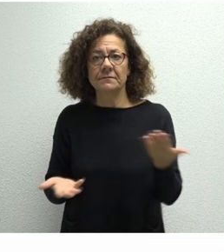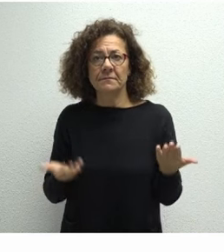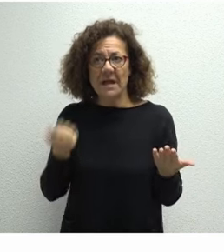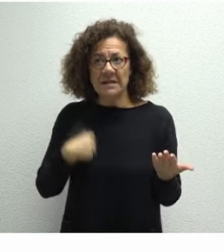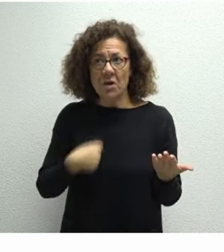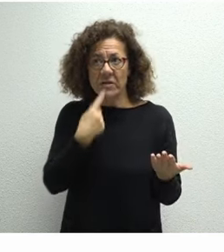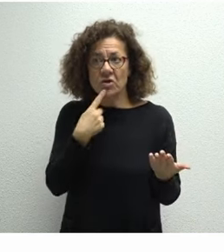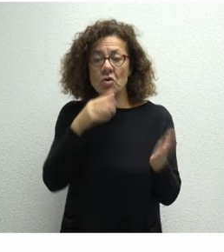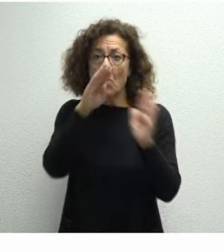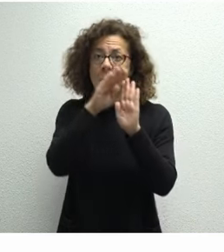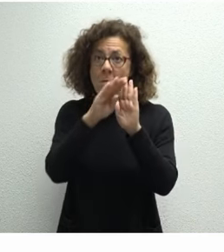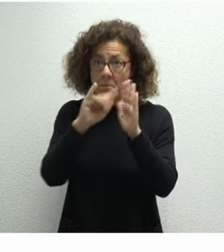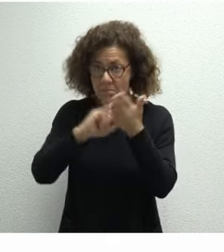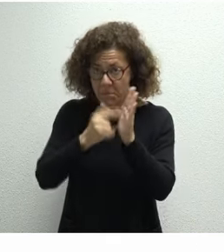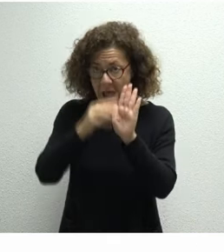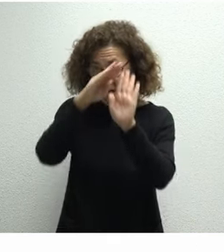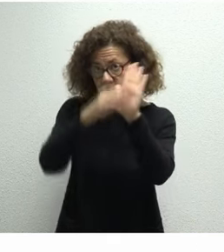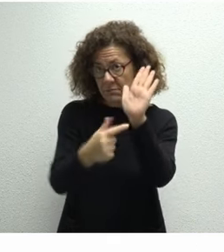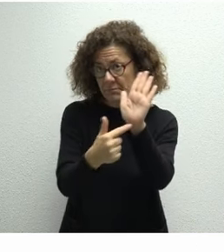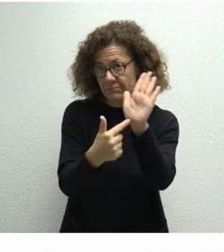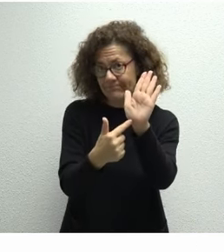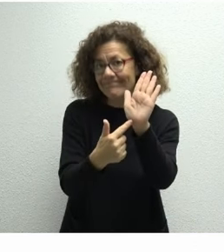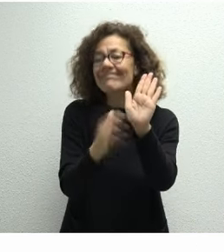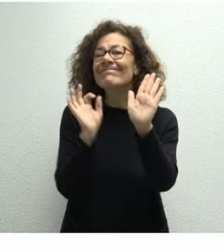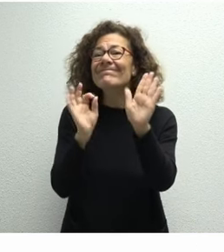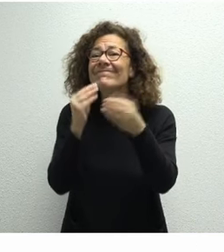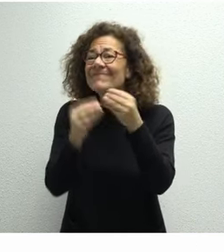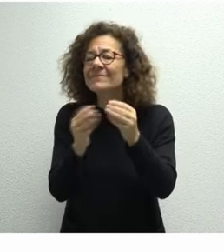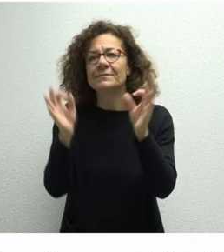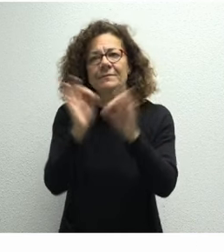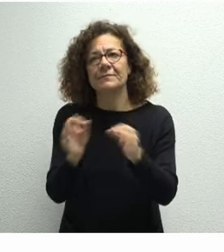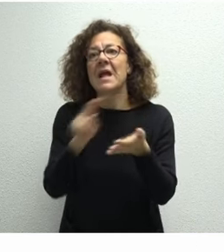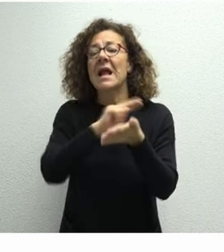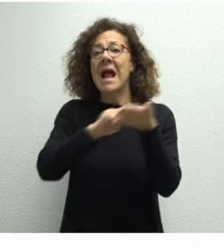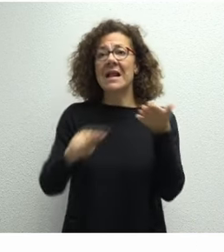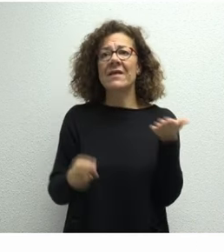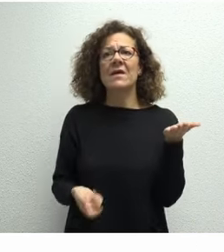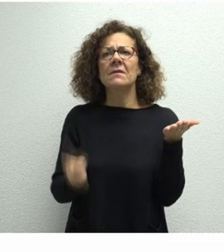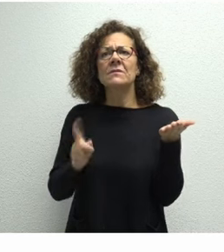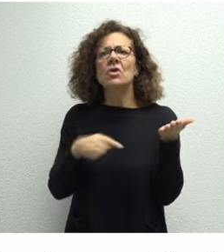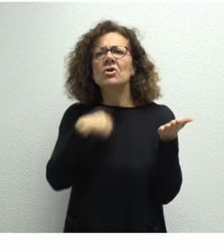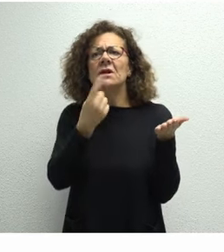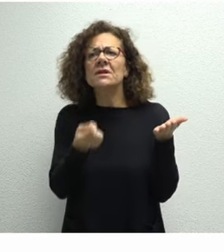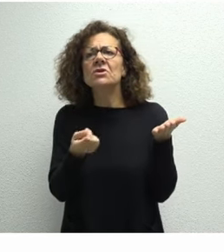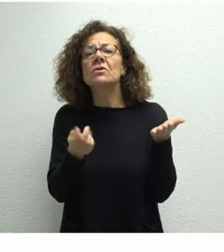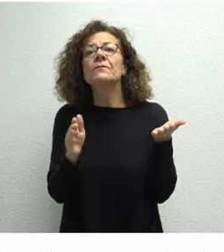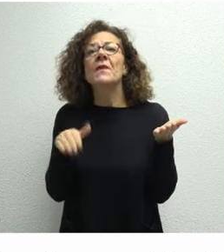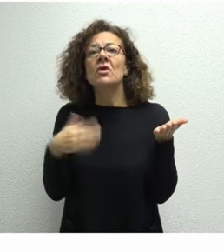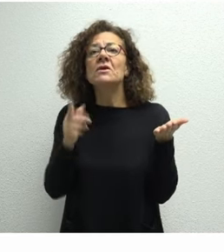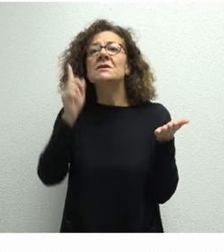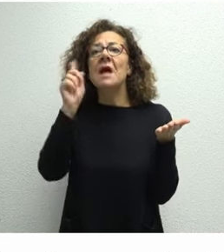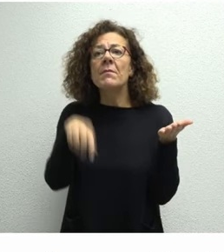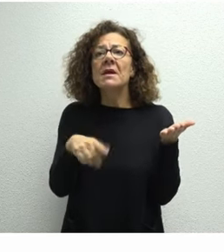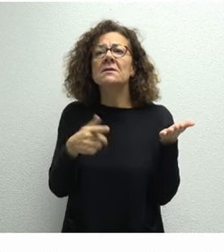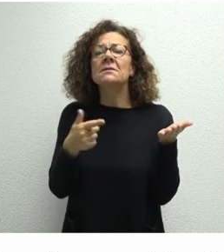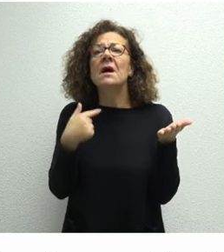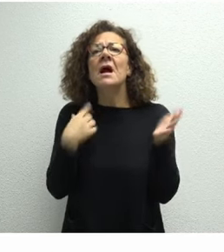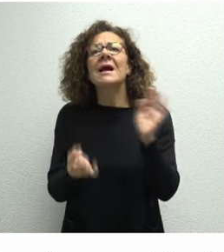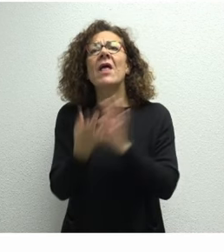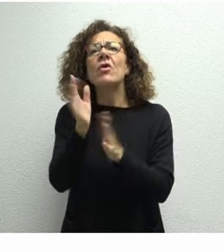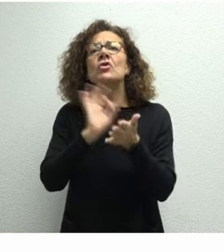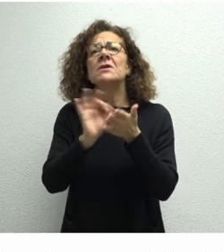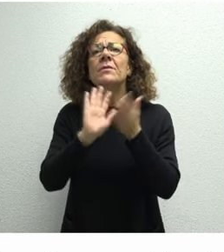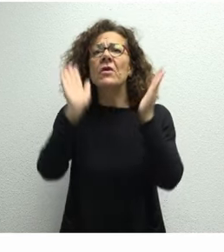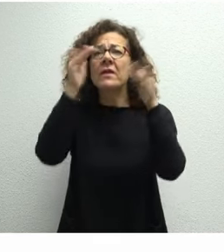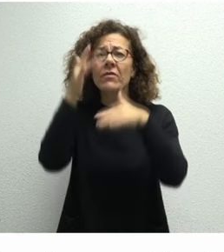dicho Ahí está en el plan pero nada no Galicia no he puesto los rojos oal no pero también sería en rojo no creación de un servicio de